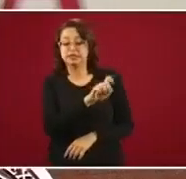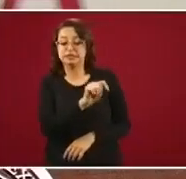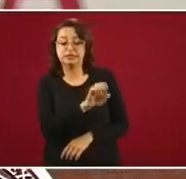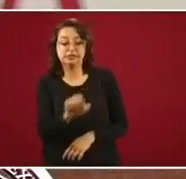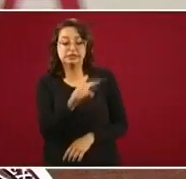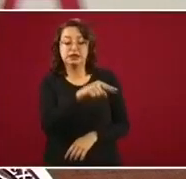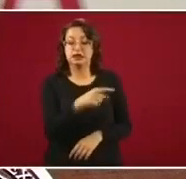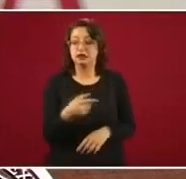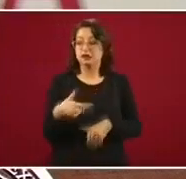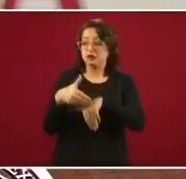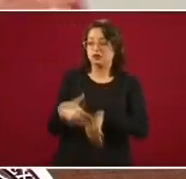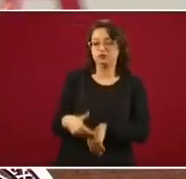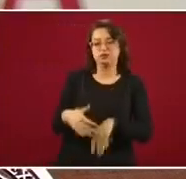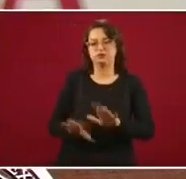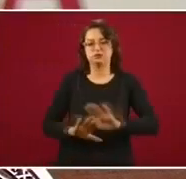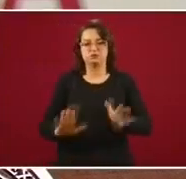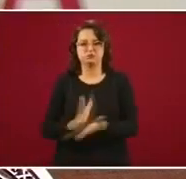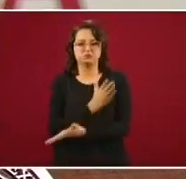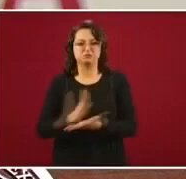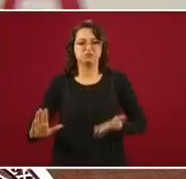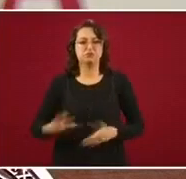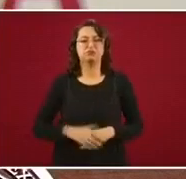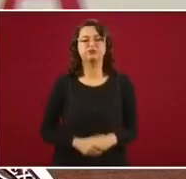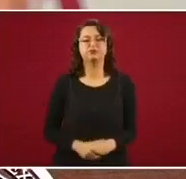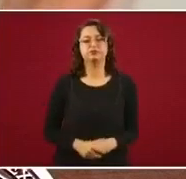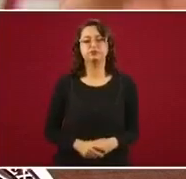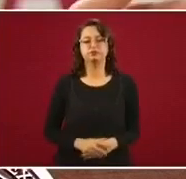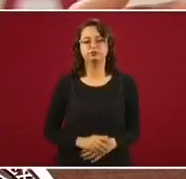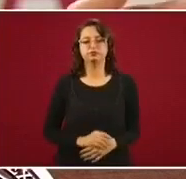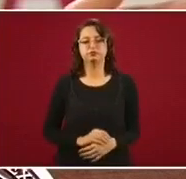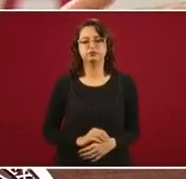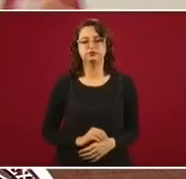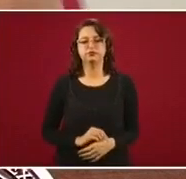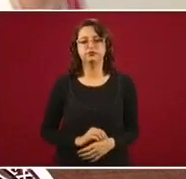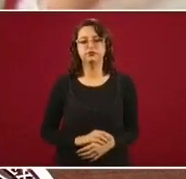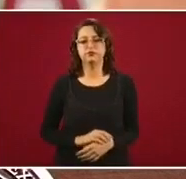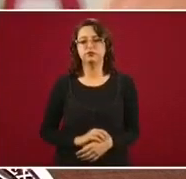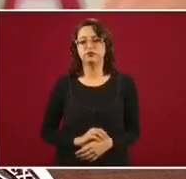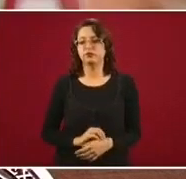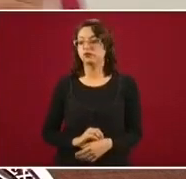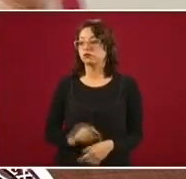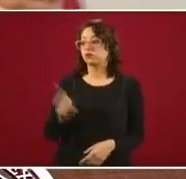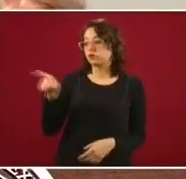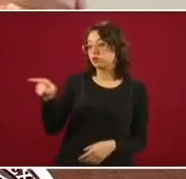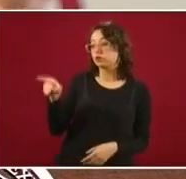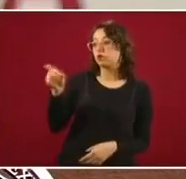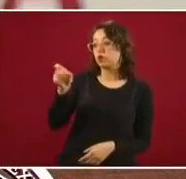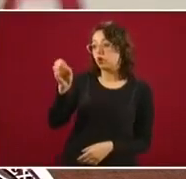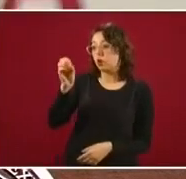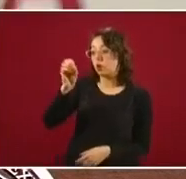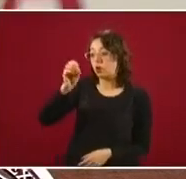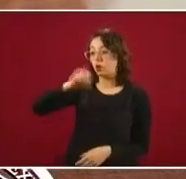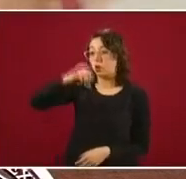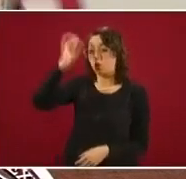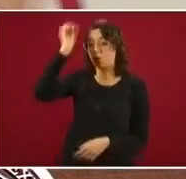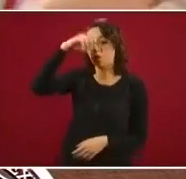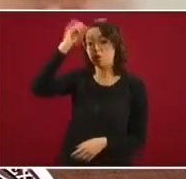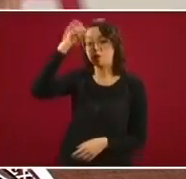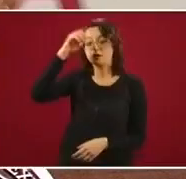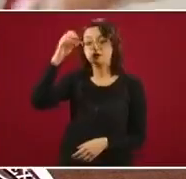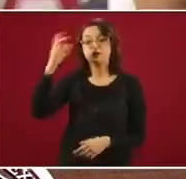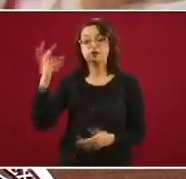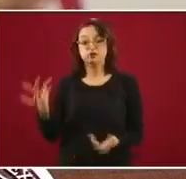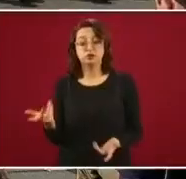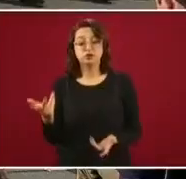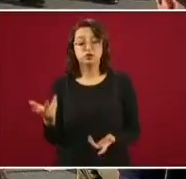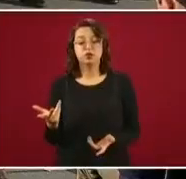mayor seguridad, lo que estamos planteando es que este criterio sea validado, como lo estoy planteando. No me refiero al criterio de la Corte, al criterio